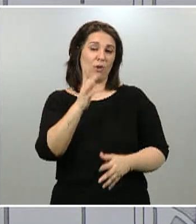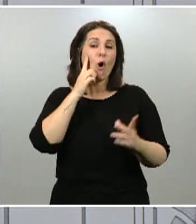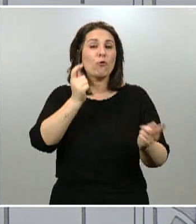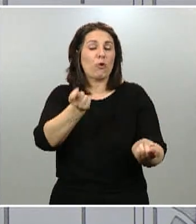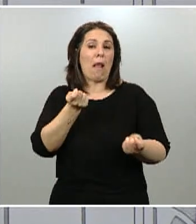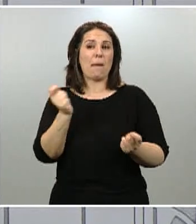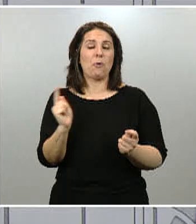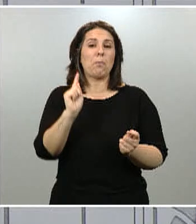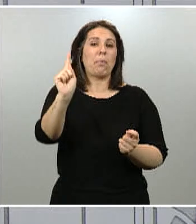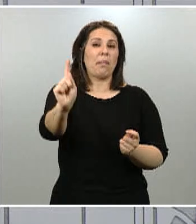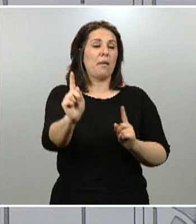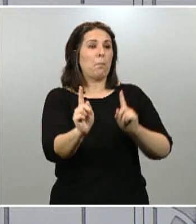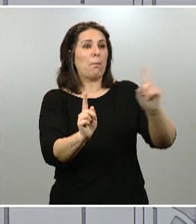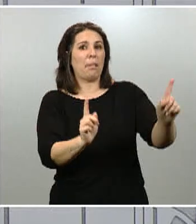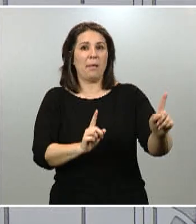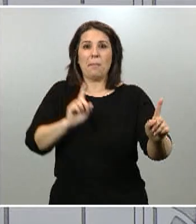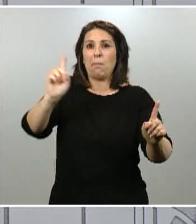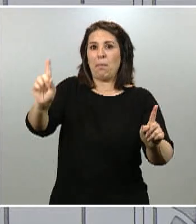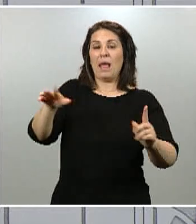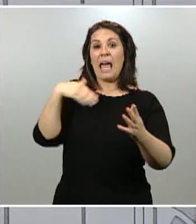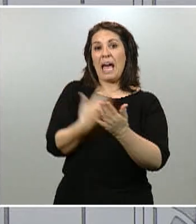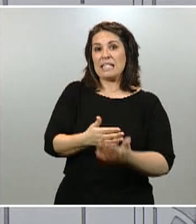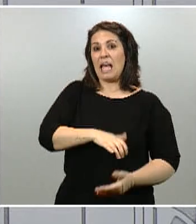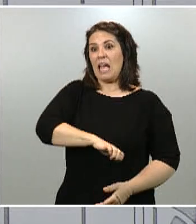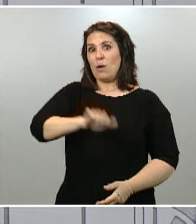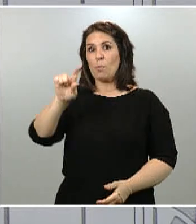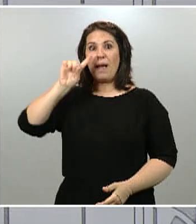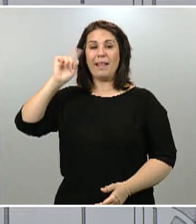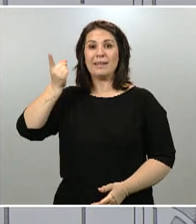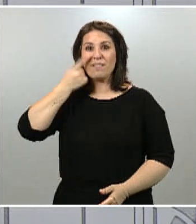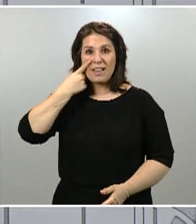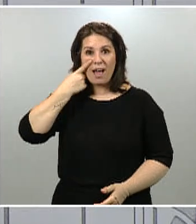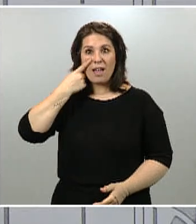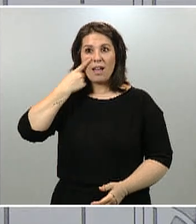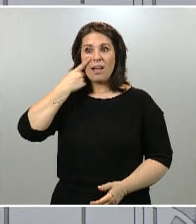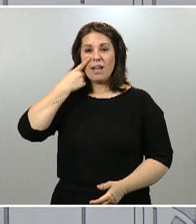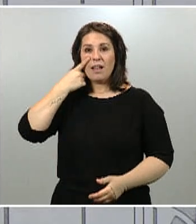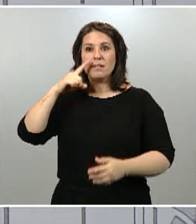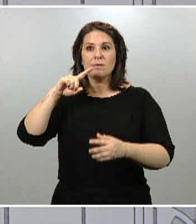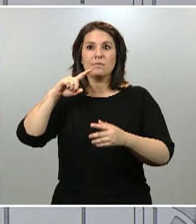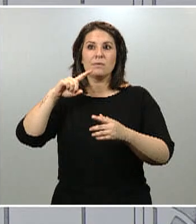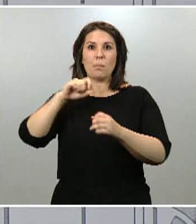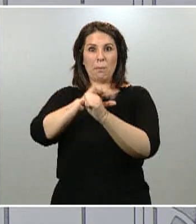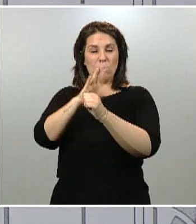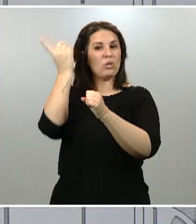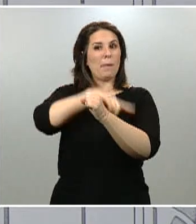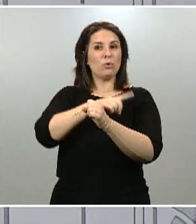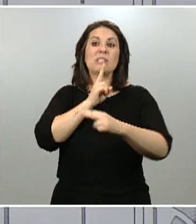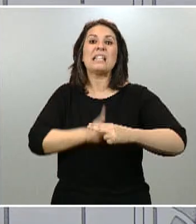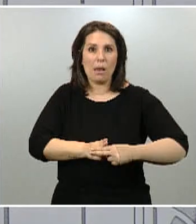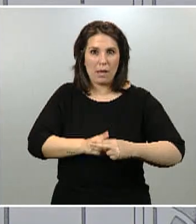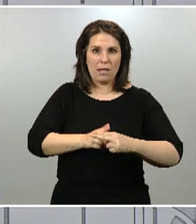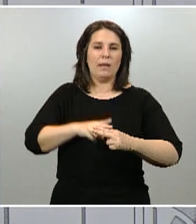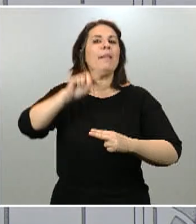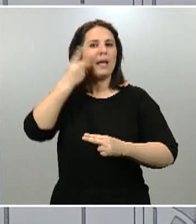se identificó el virus y se pudo diagnosticar, no se podía diagnosticar. También tenemos información posterior de estudios